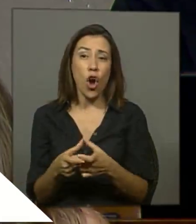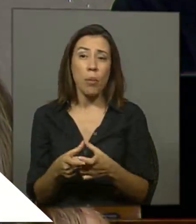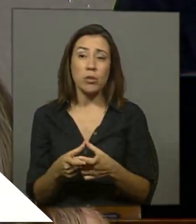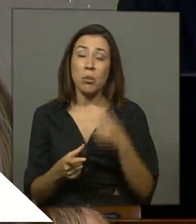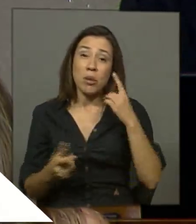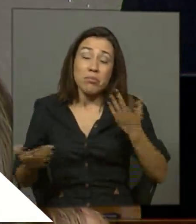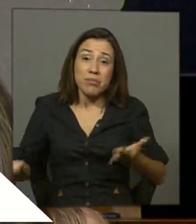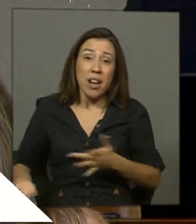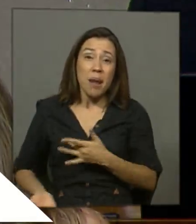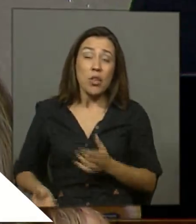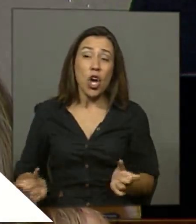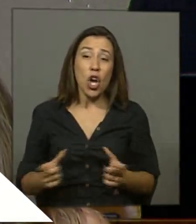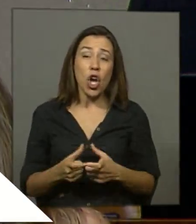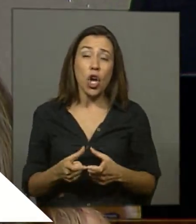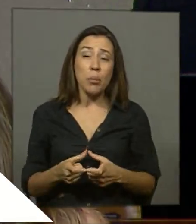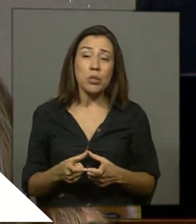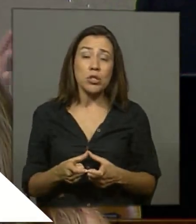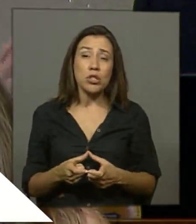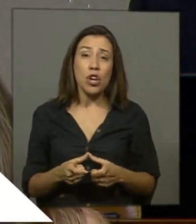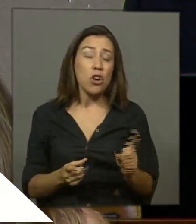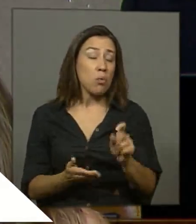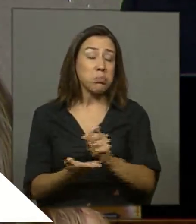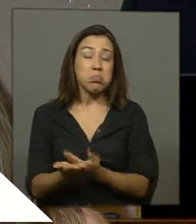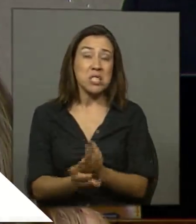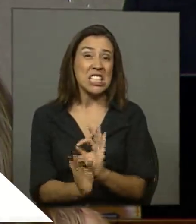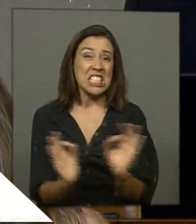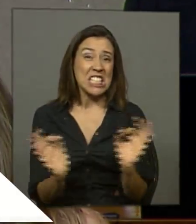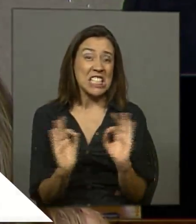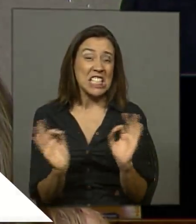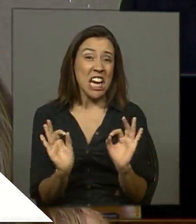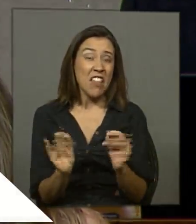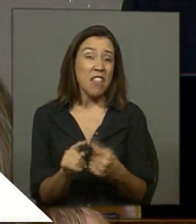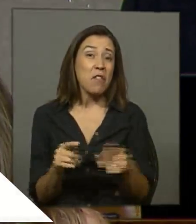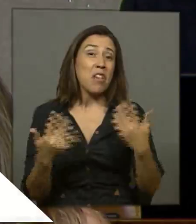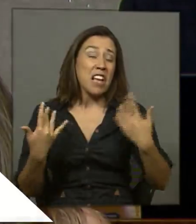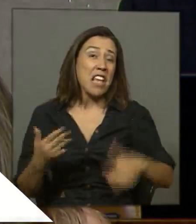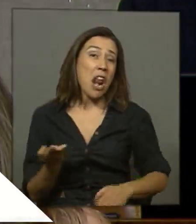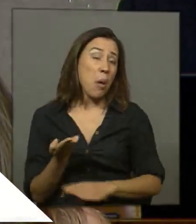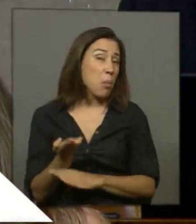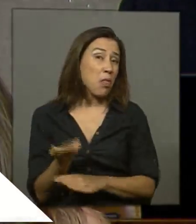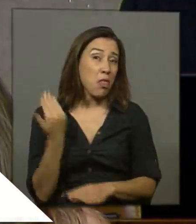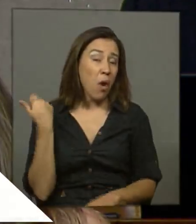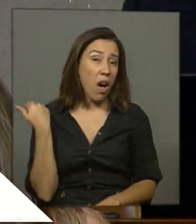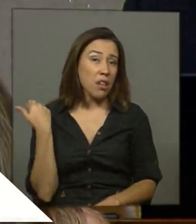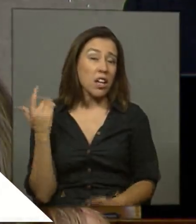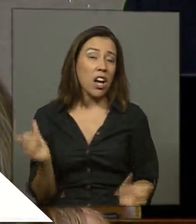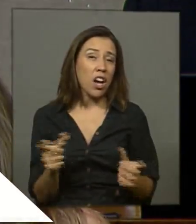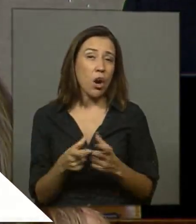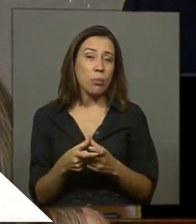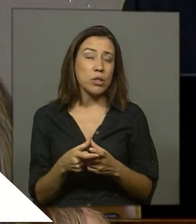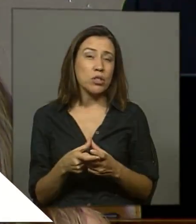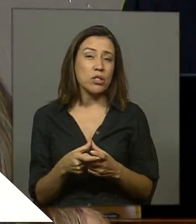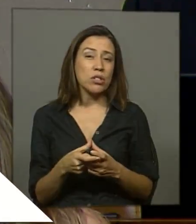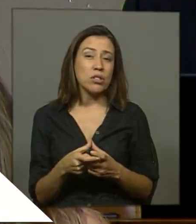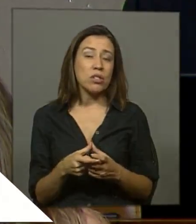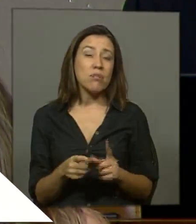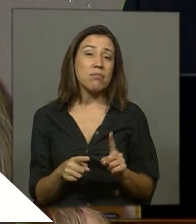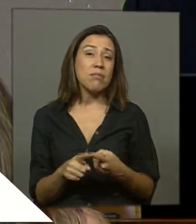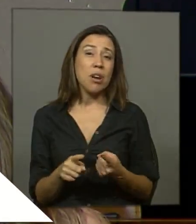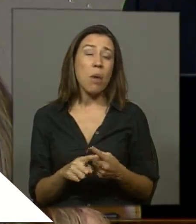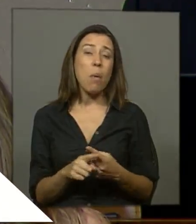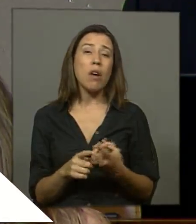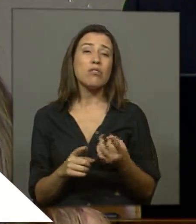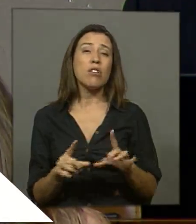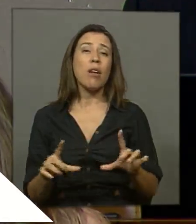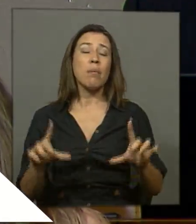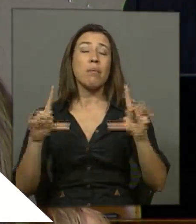la emente la comisión no propuso absolutamente nada distinto a lo que ya se ha pedido la comisión resultó ser nuevamente un show